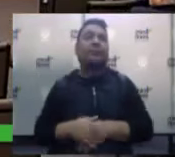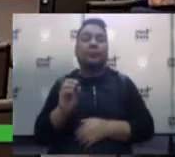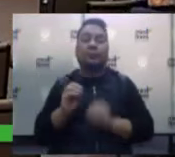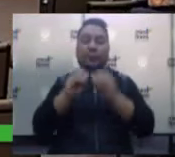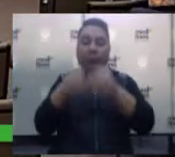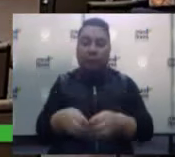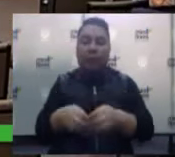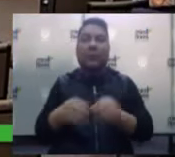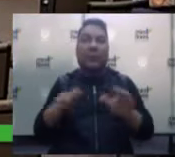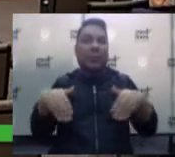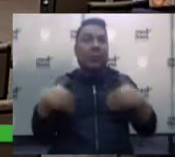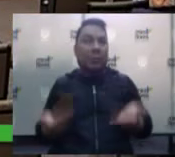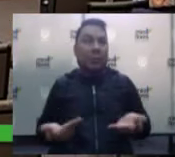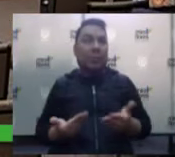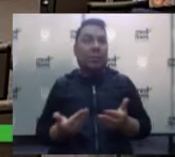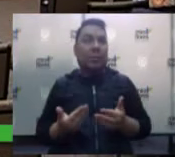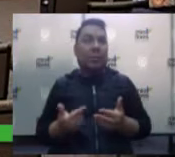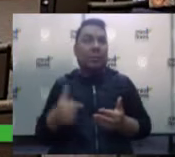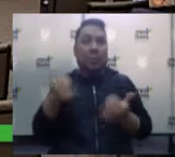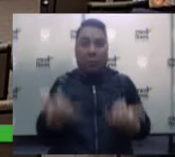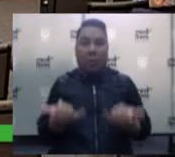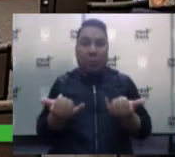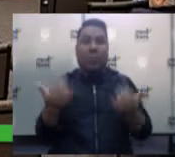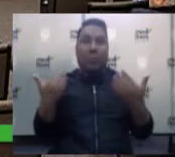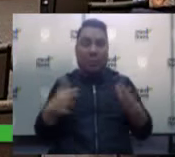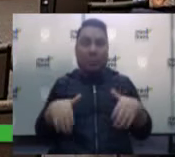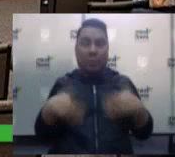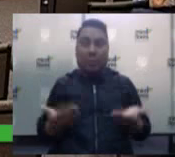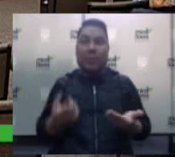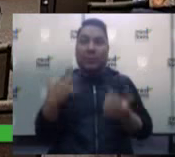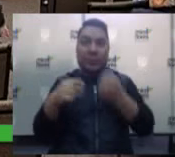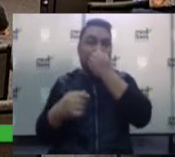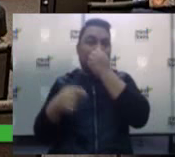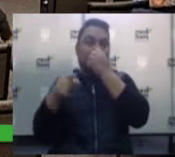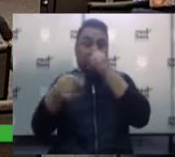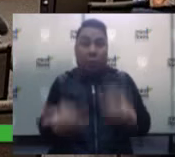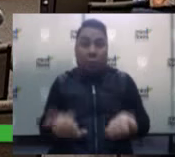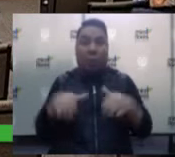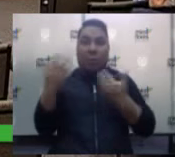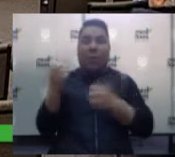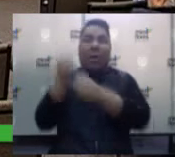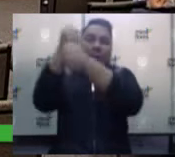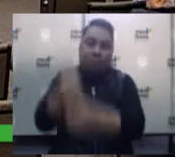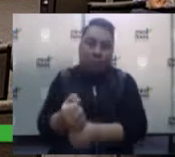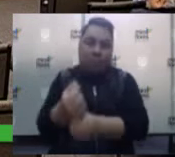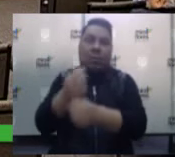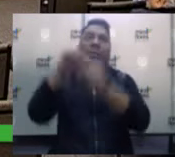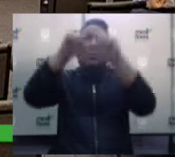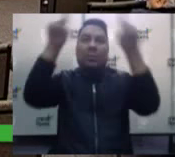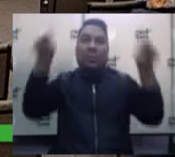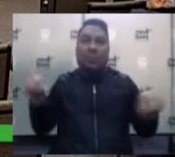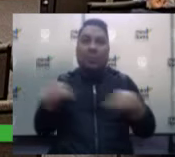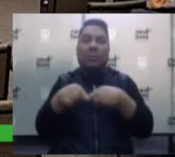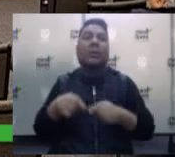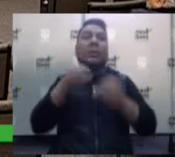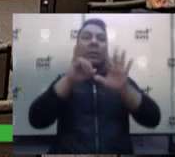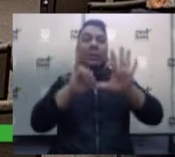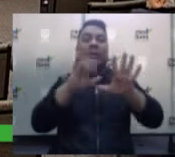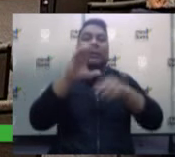instalación puede procederse a realizar a partir del día de hoy, ya se ha hecho efectivo el sorteo, y la desinstalación a 60